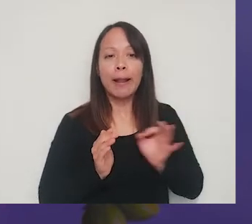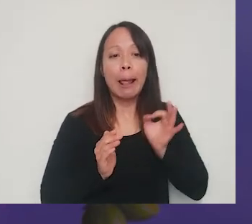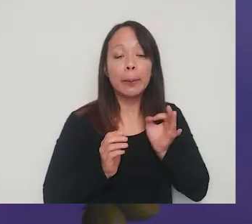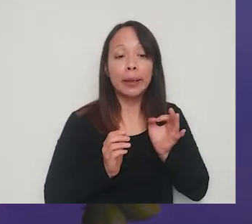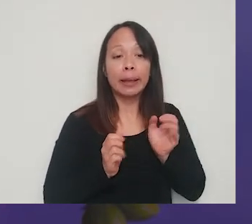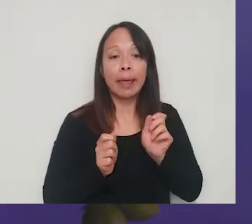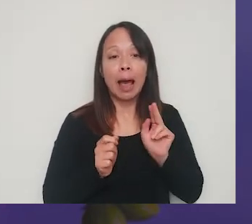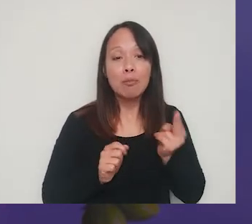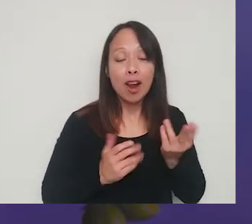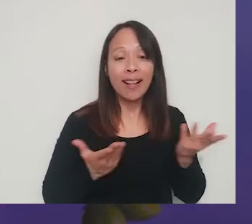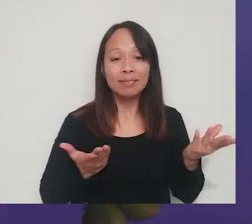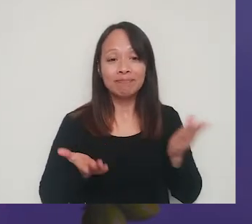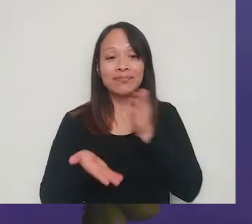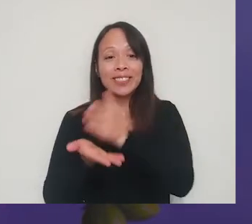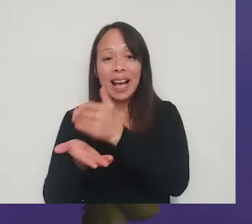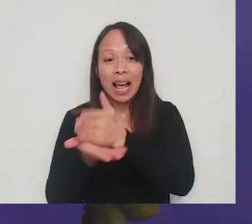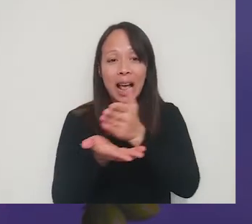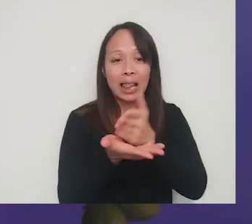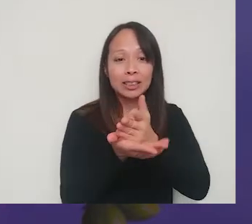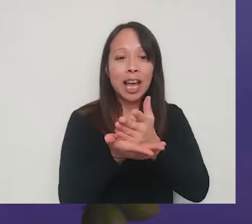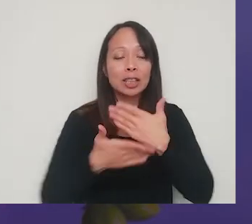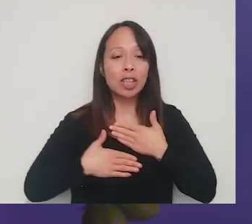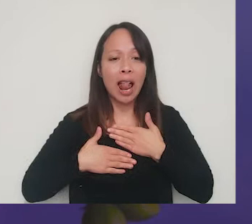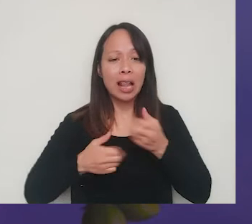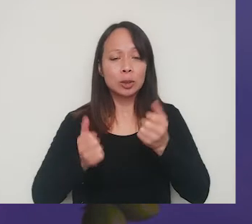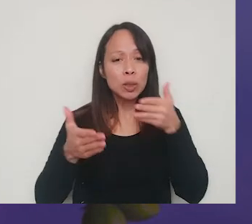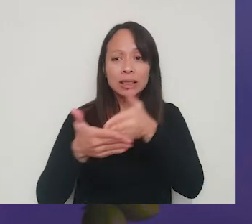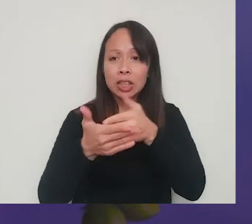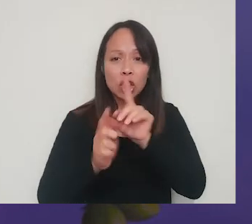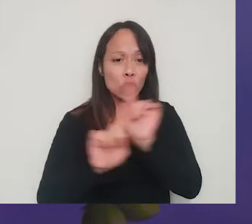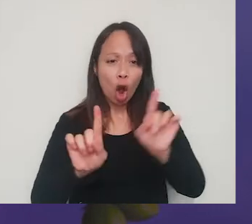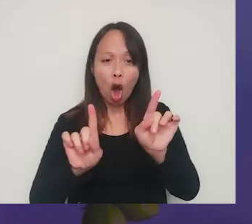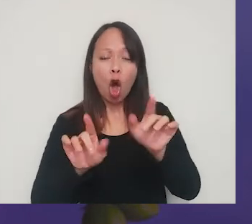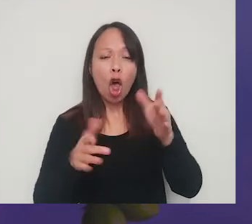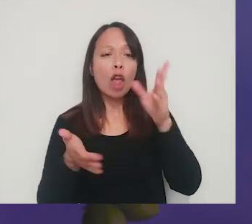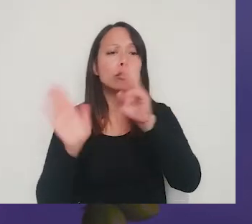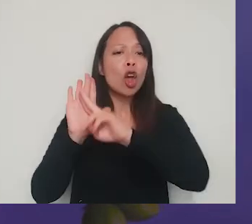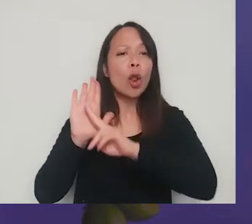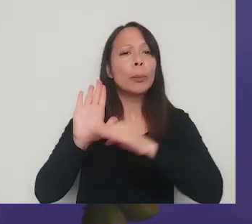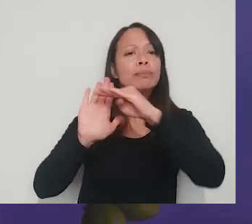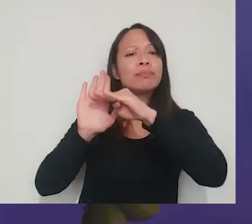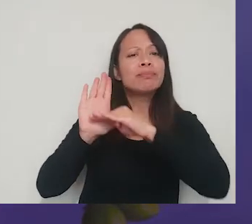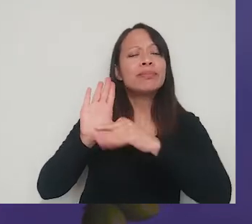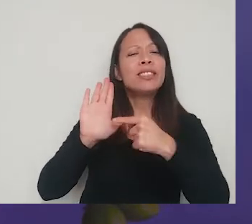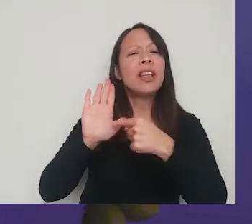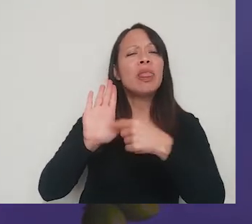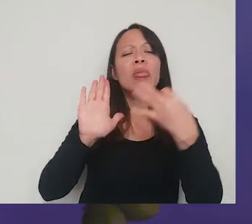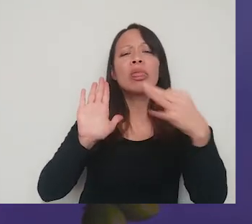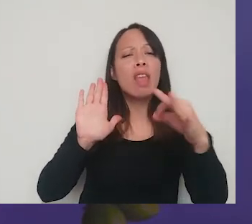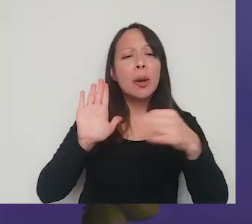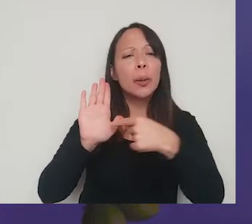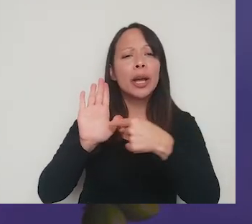dijo, normas relativas a la salud no pueden interpretarse de manera restrictiva, sino que por el contrario, toda la normativa referida a la